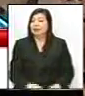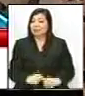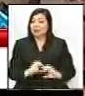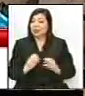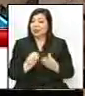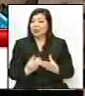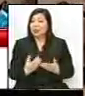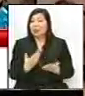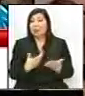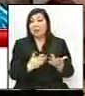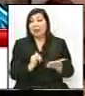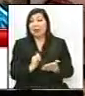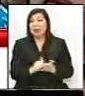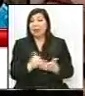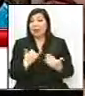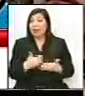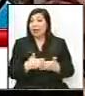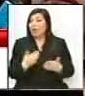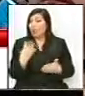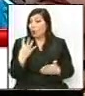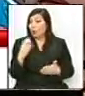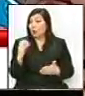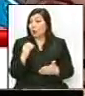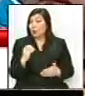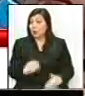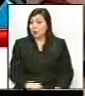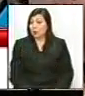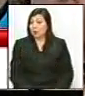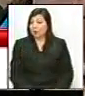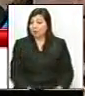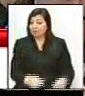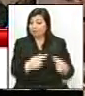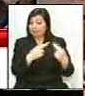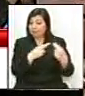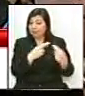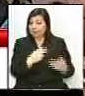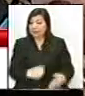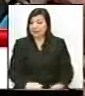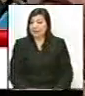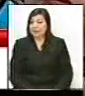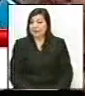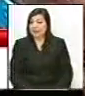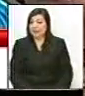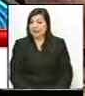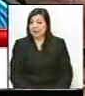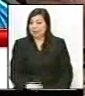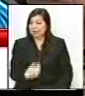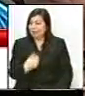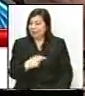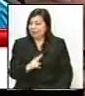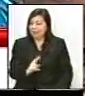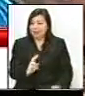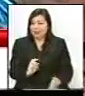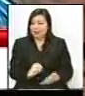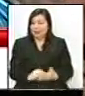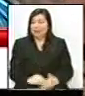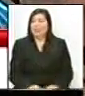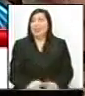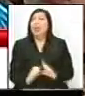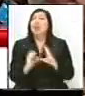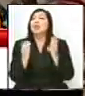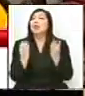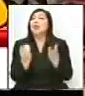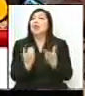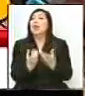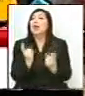Congreso. Esperemos que esto sea antes del 4 de octubre, porque ese es el compromiso, no que he asumido yo, el compromiso que asumió el